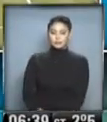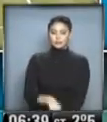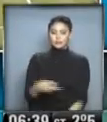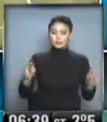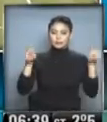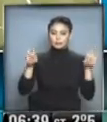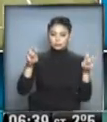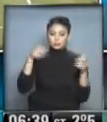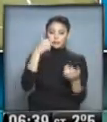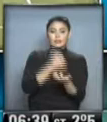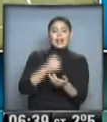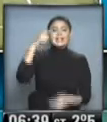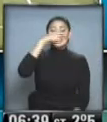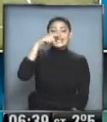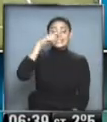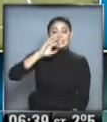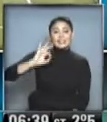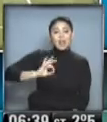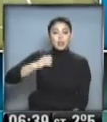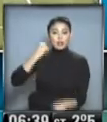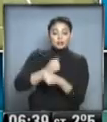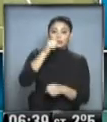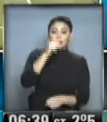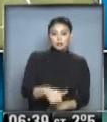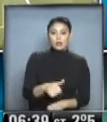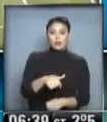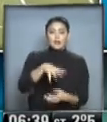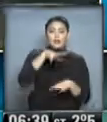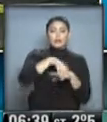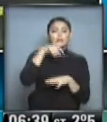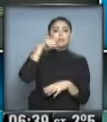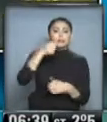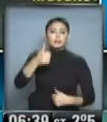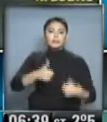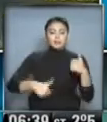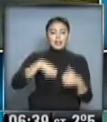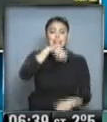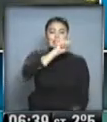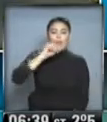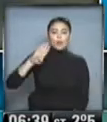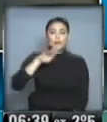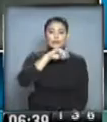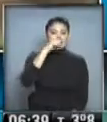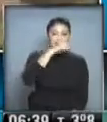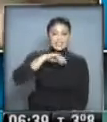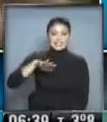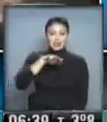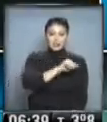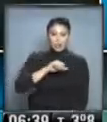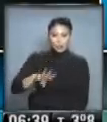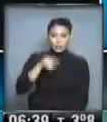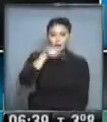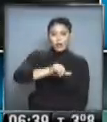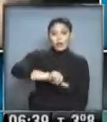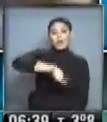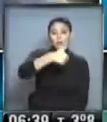Murray, después de 77 años, el escocés superó a Novak Djokovic 6-4, 7-5 y 6-4 y es el nuevo